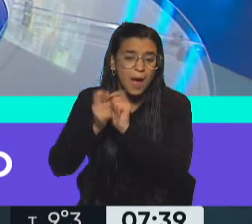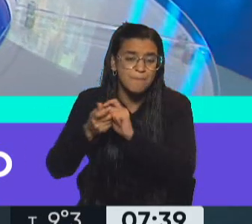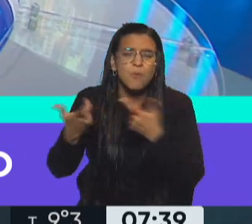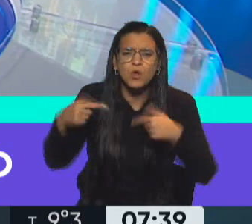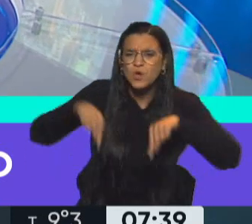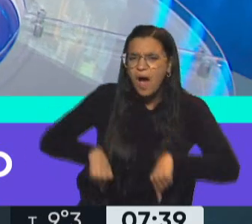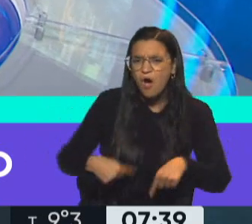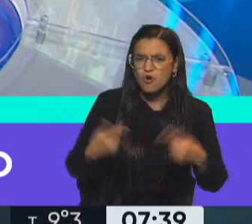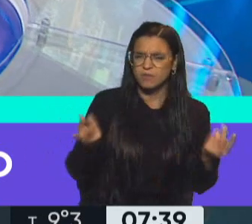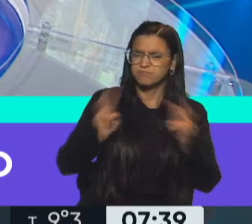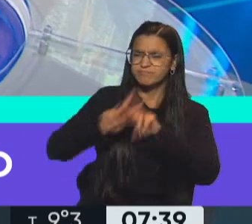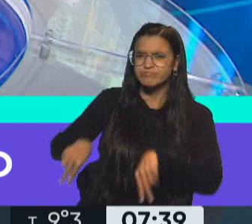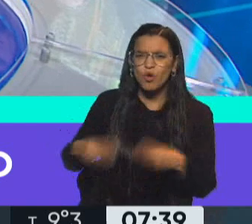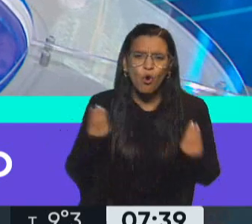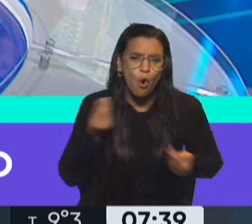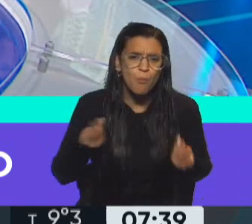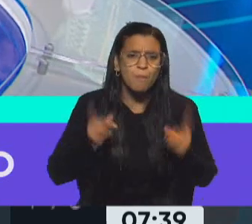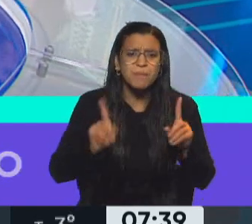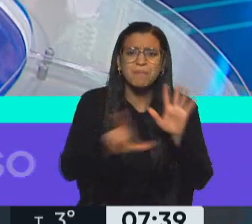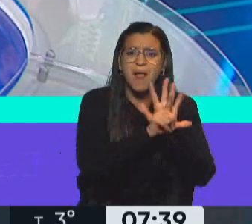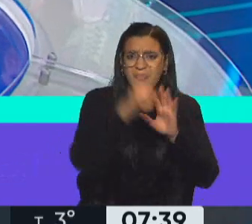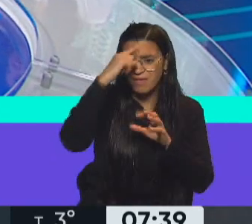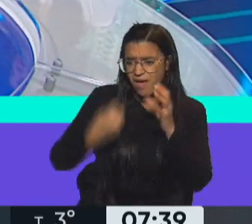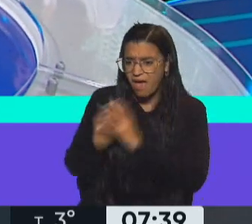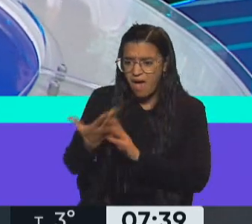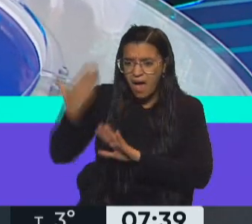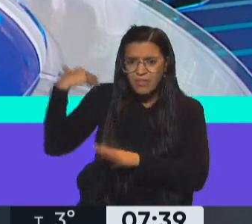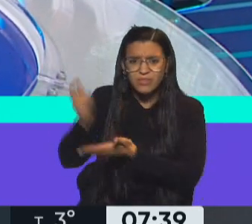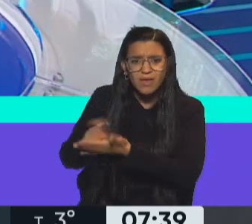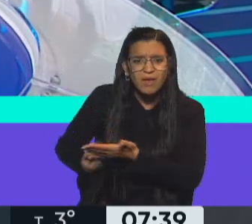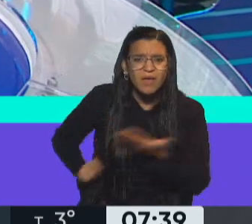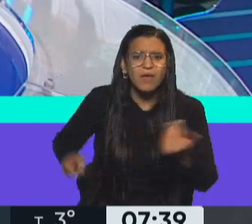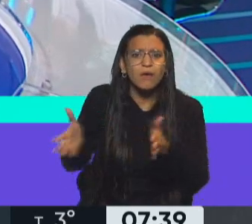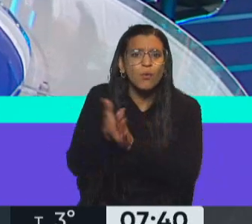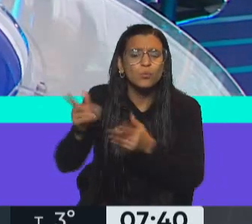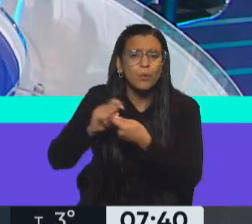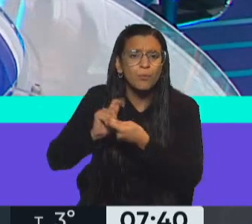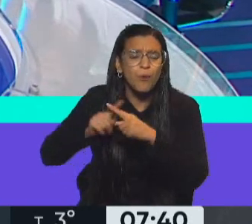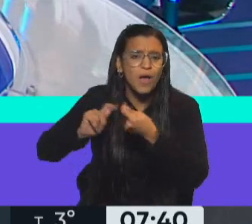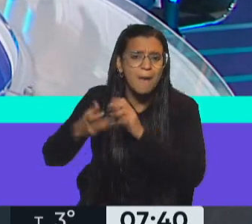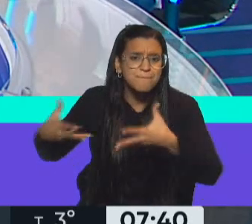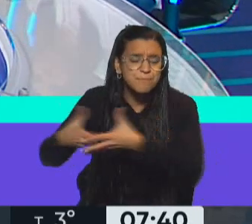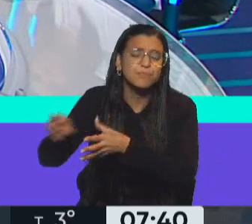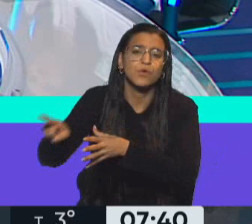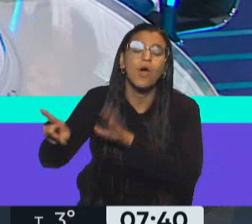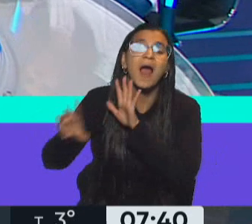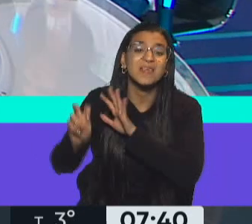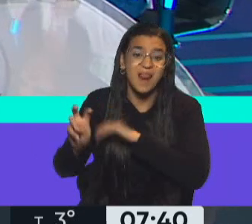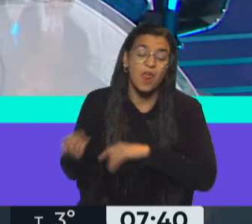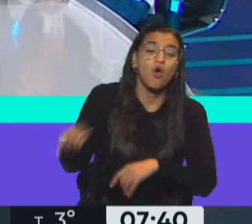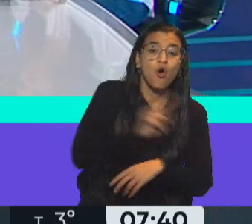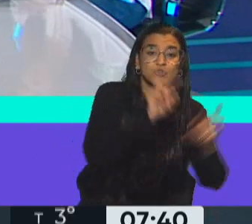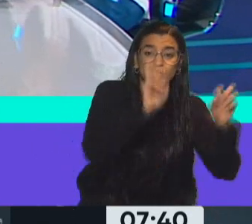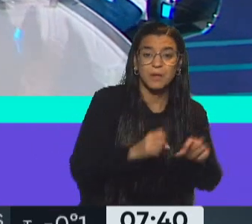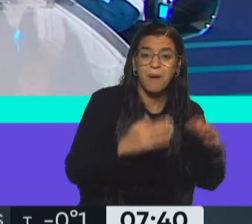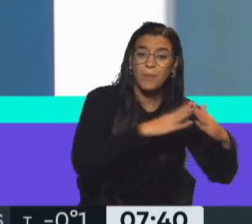que ahora se quiera derogar, digo, la misma ley que se redactó. Eso en el caso de alquileres. Y en el caso de vivienda pasa otra